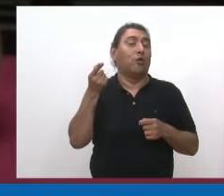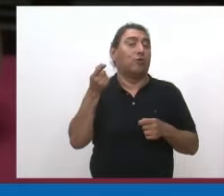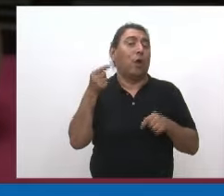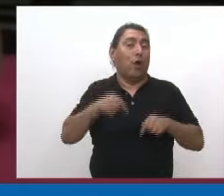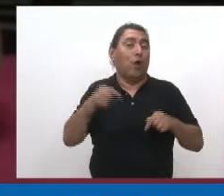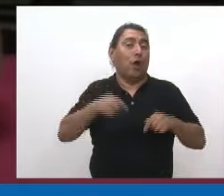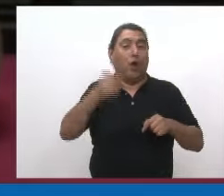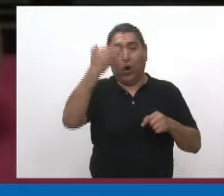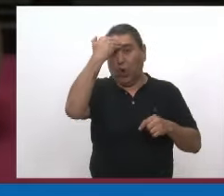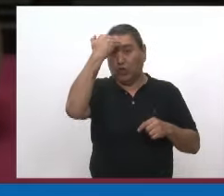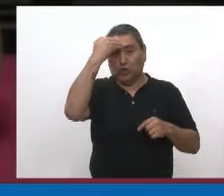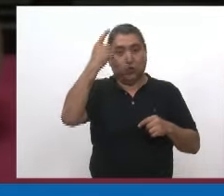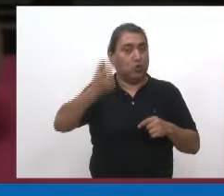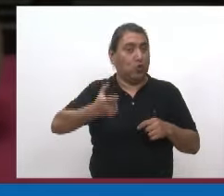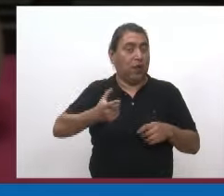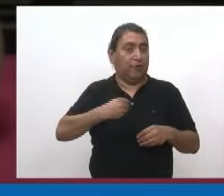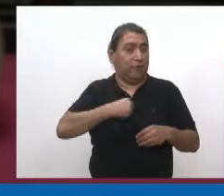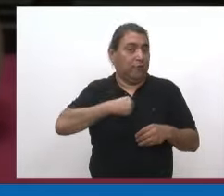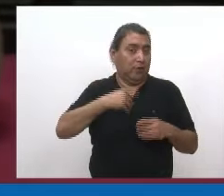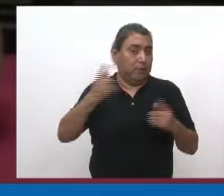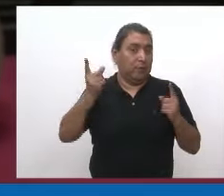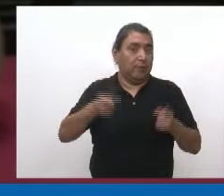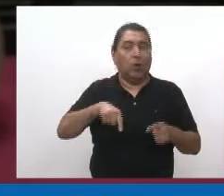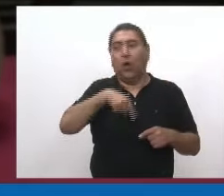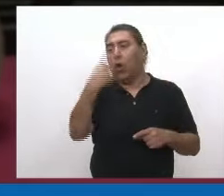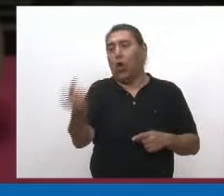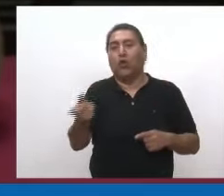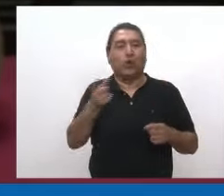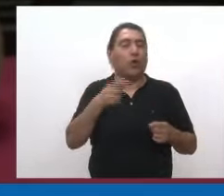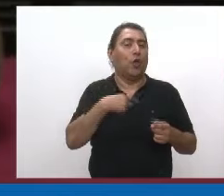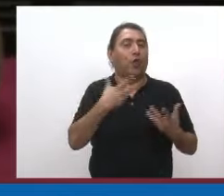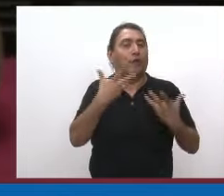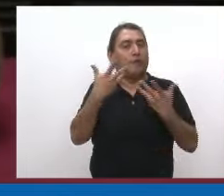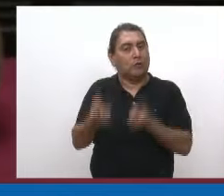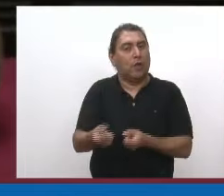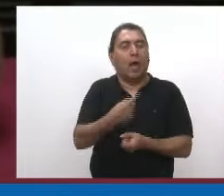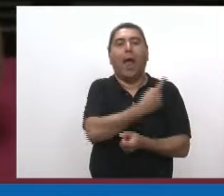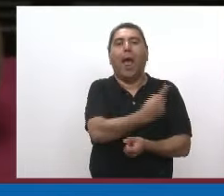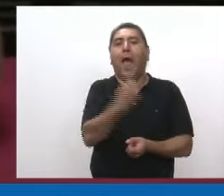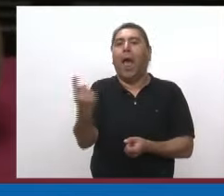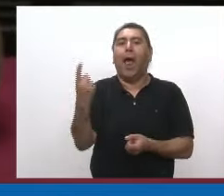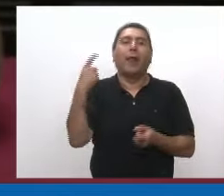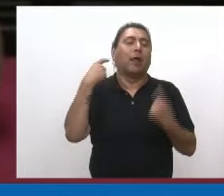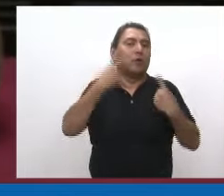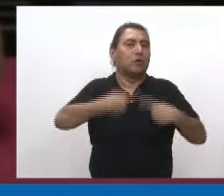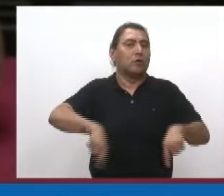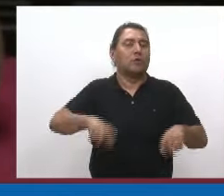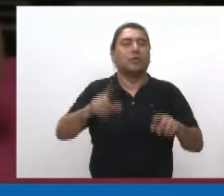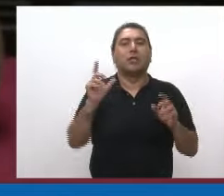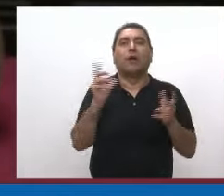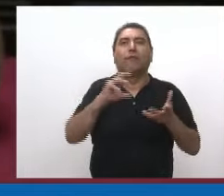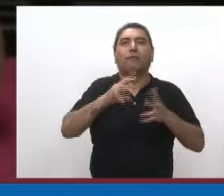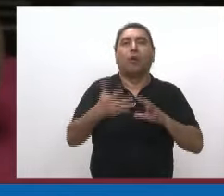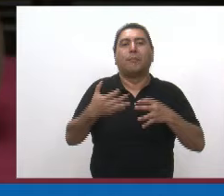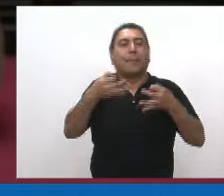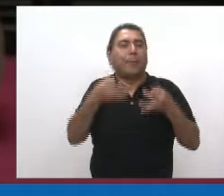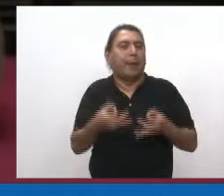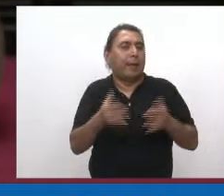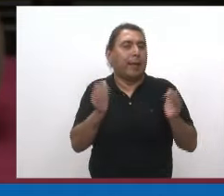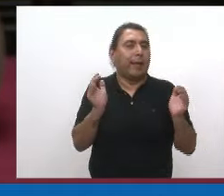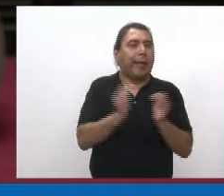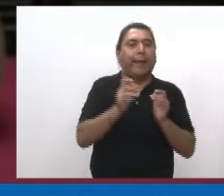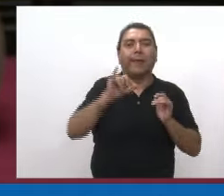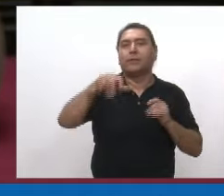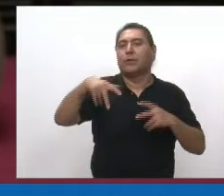en, como dijo algún otro senador, los defensores de cada una de las pequeñas formalidades que hacen o dejan